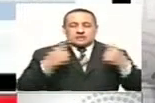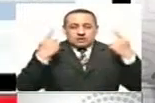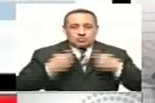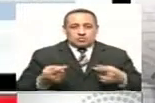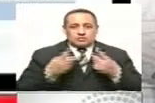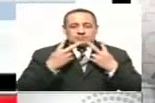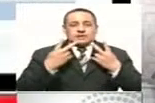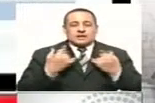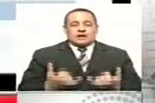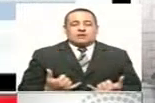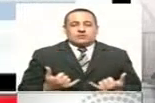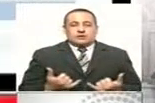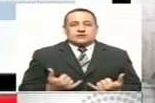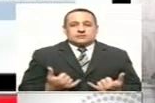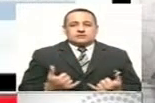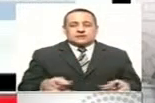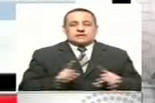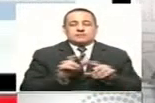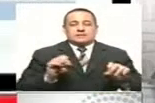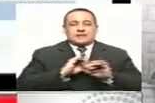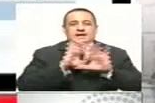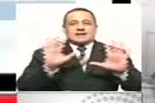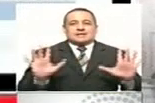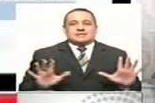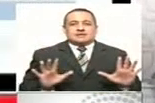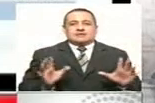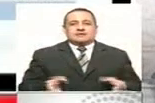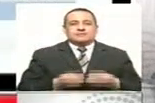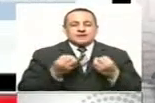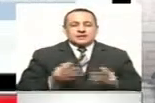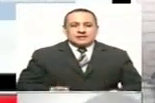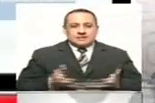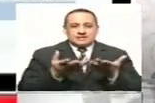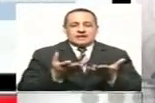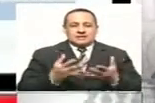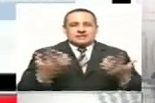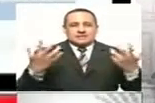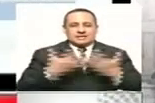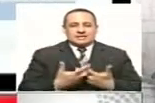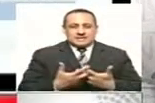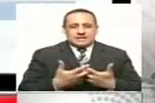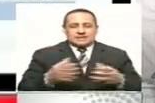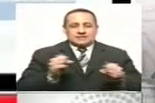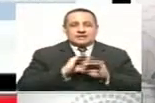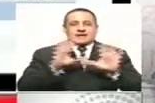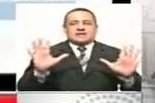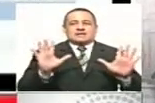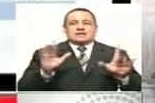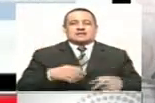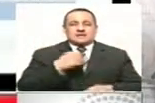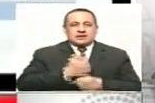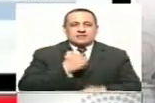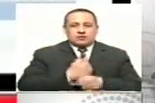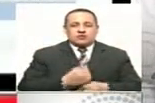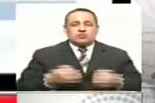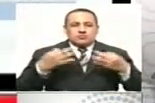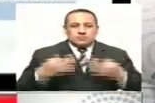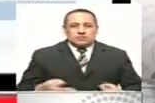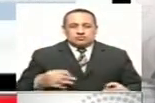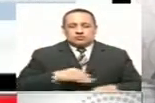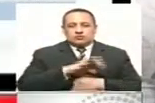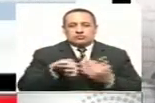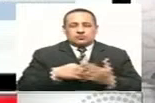también de la transparencia, ¿no? Para fomentar integridad, transparencia en actuación y cumplimiento de